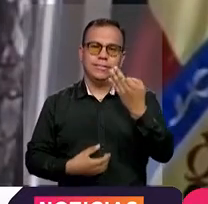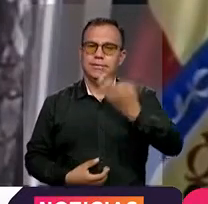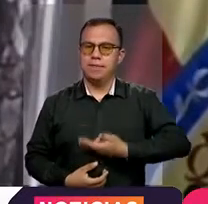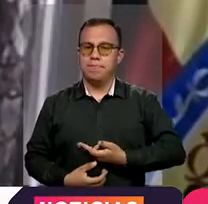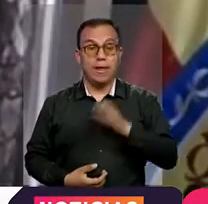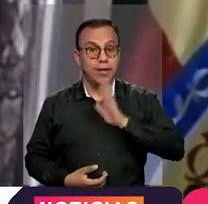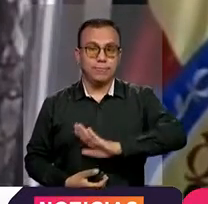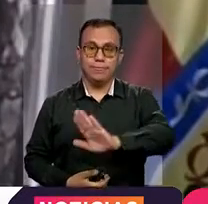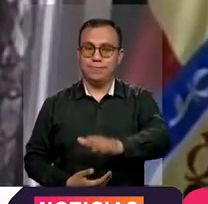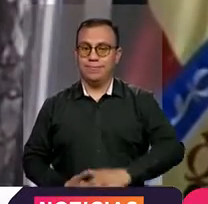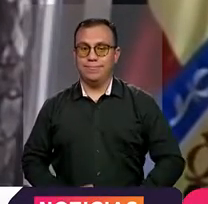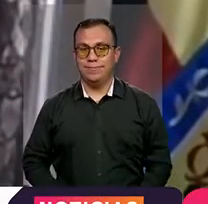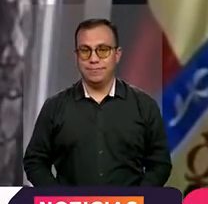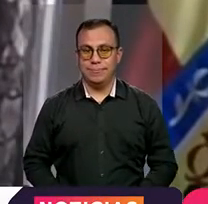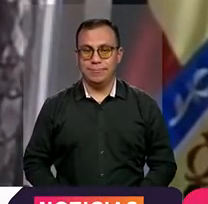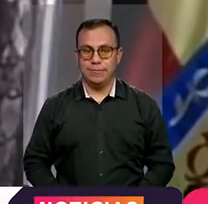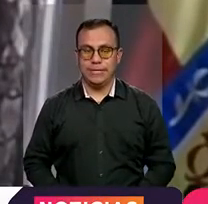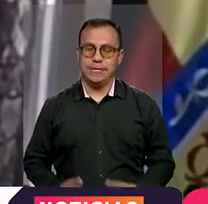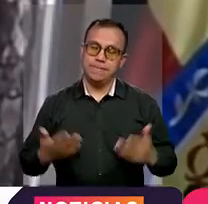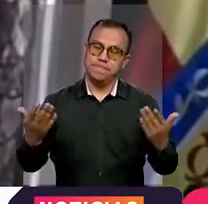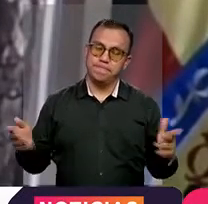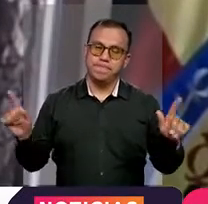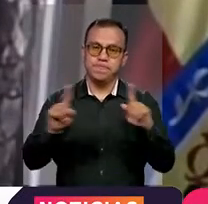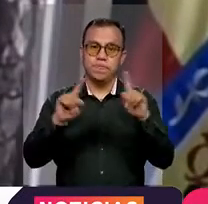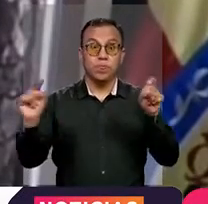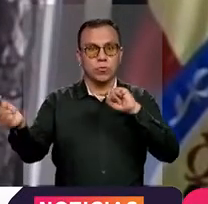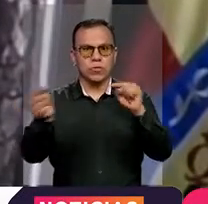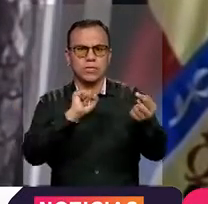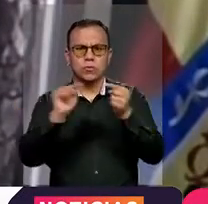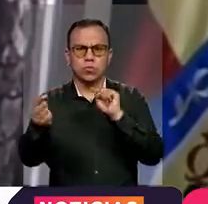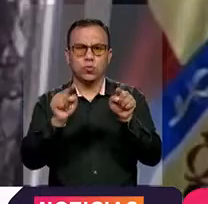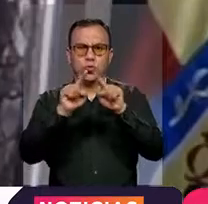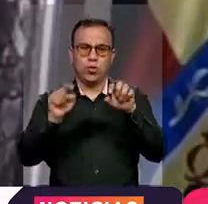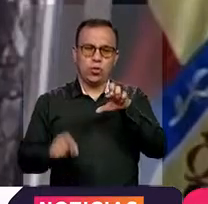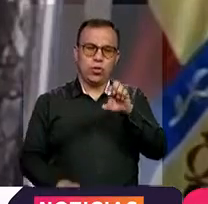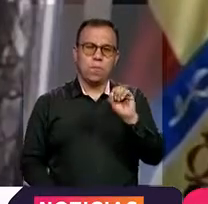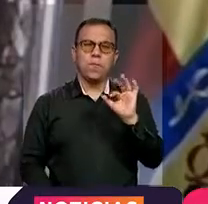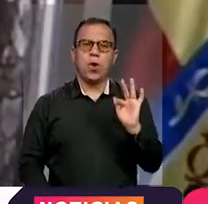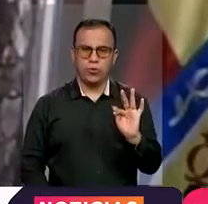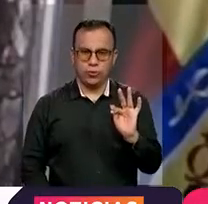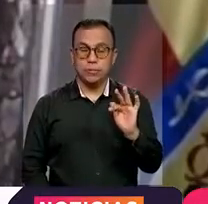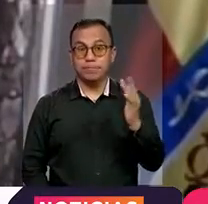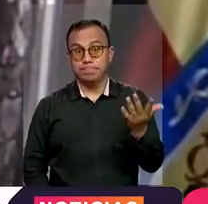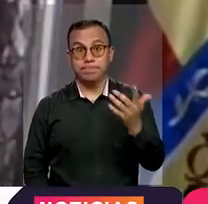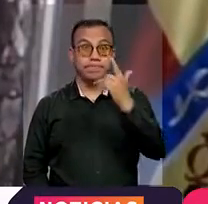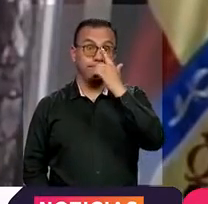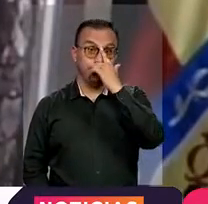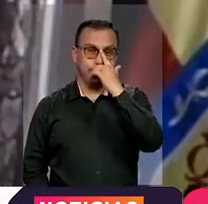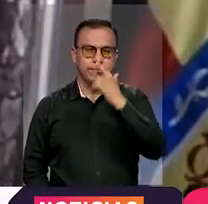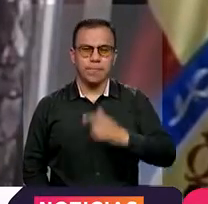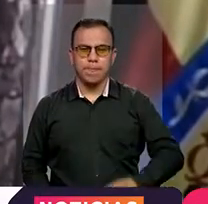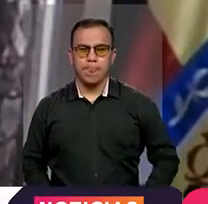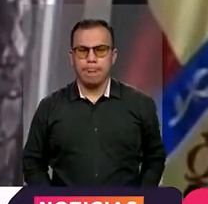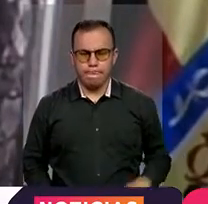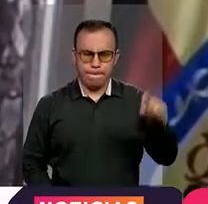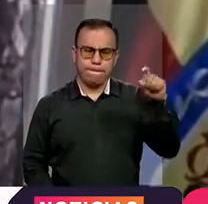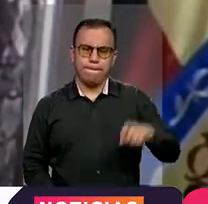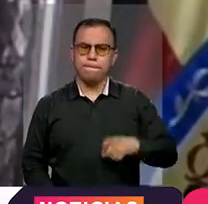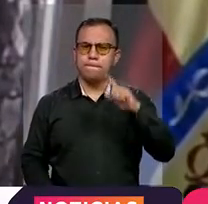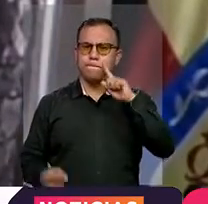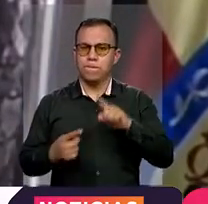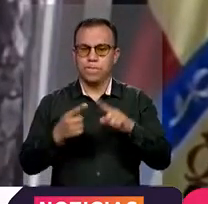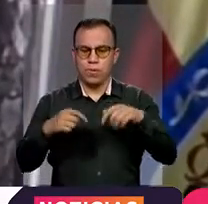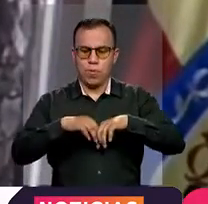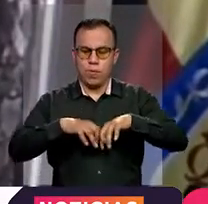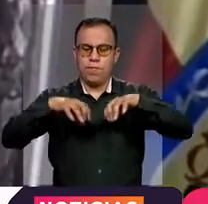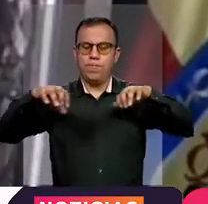es así, pero frente a una discusión como el POT, pues digamos que uno debería poder